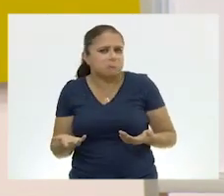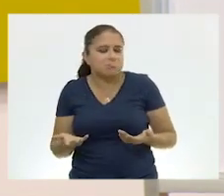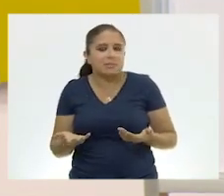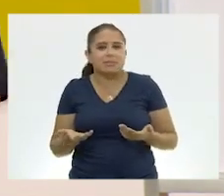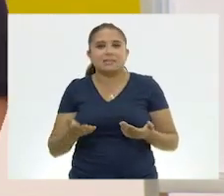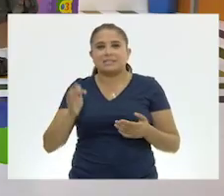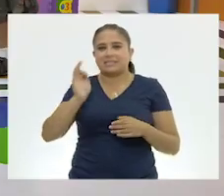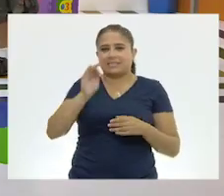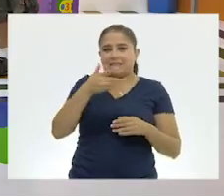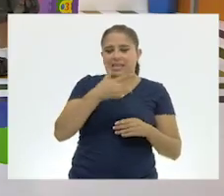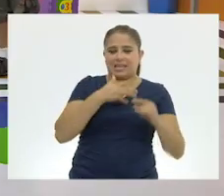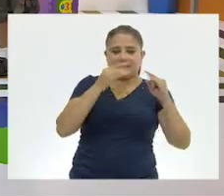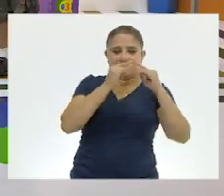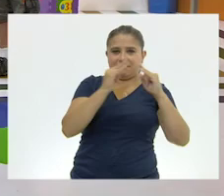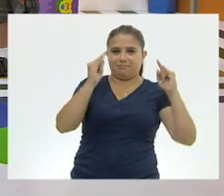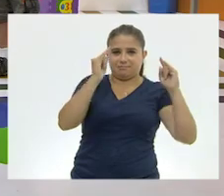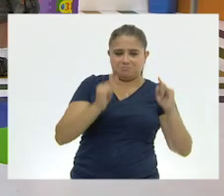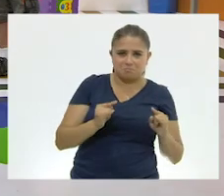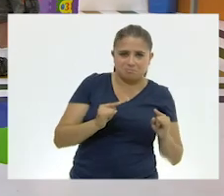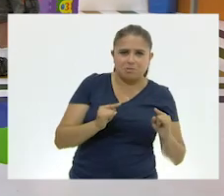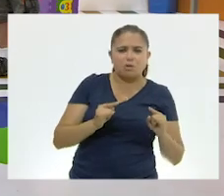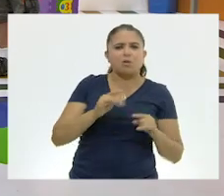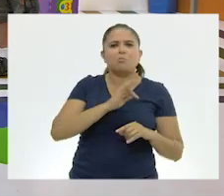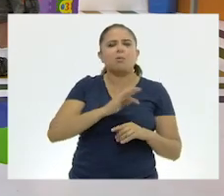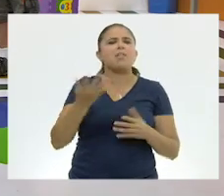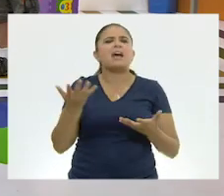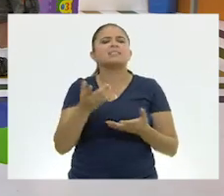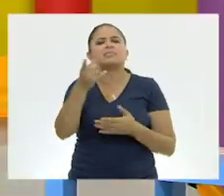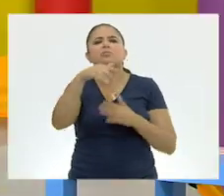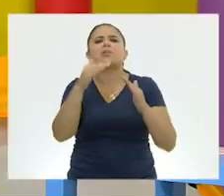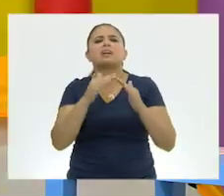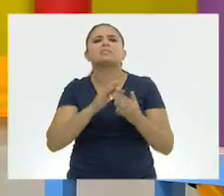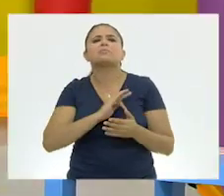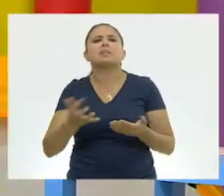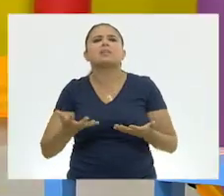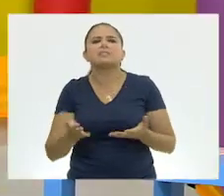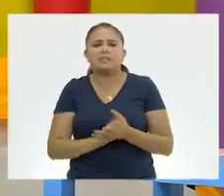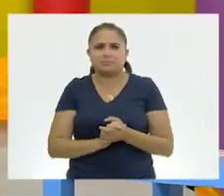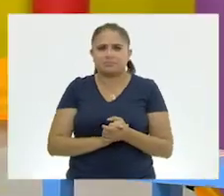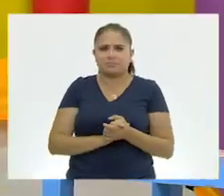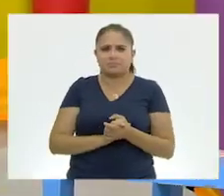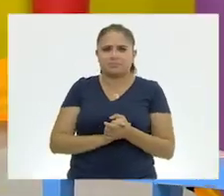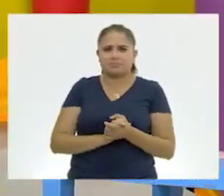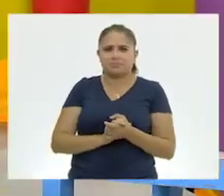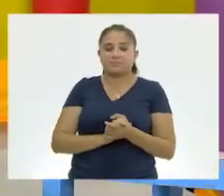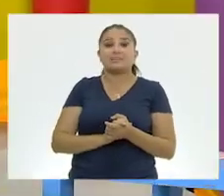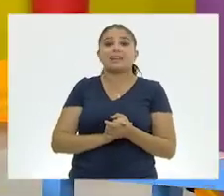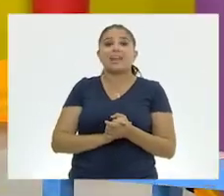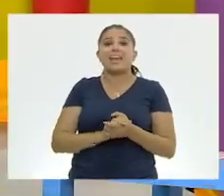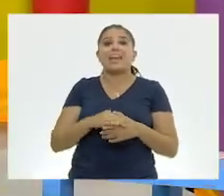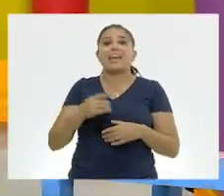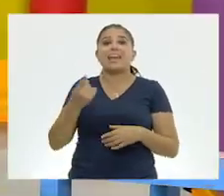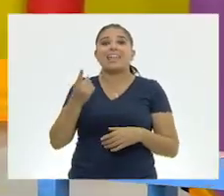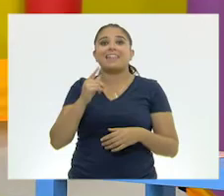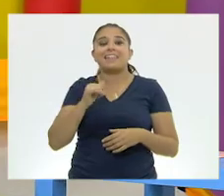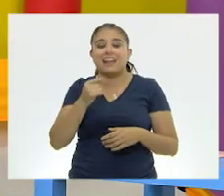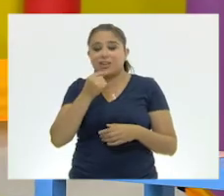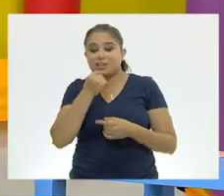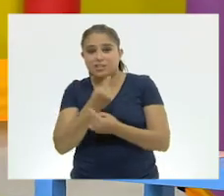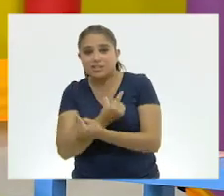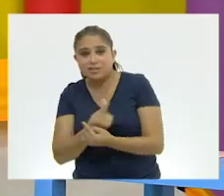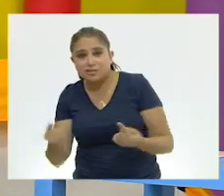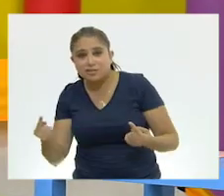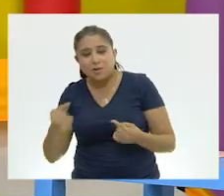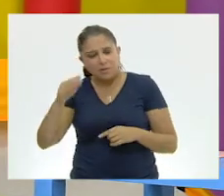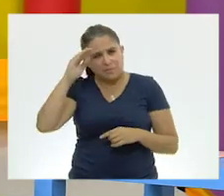En lugar de tener una tienda de campaña, ¿qué podrían hacer allá en casa? ¿Por qué no nos platican? ¿Qué tal si las niñas y